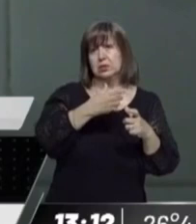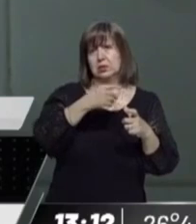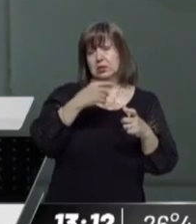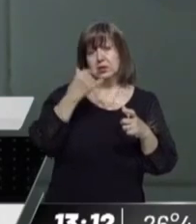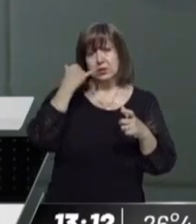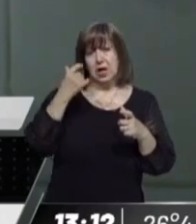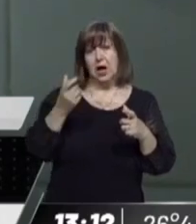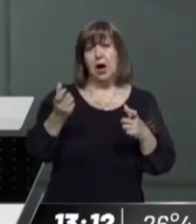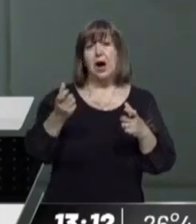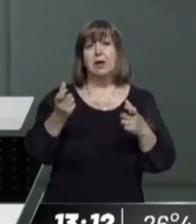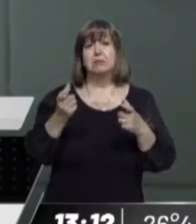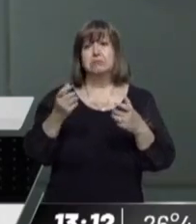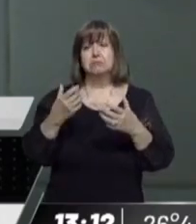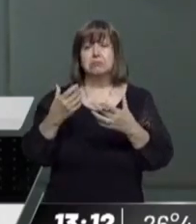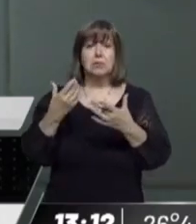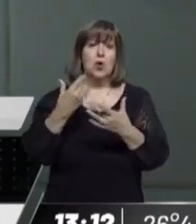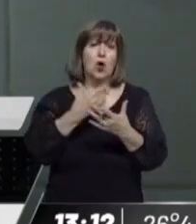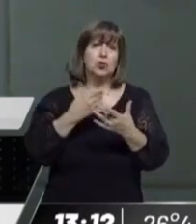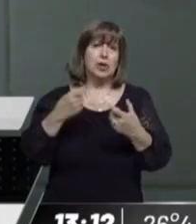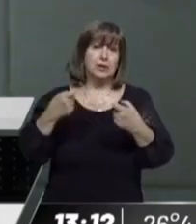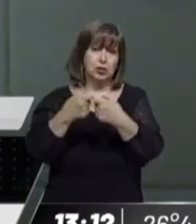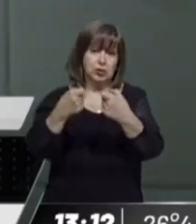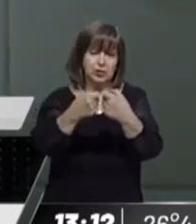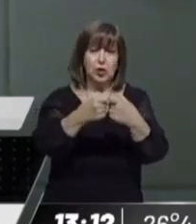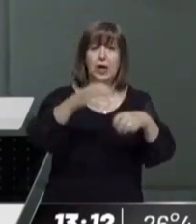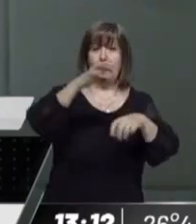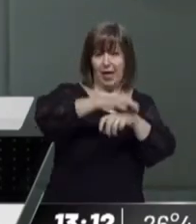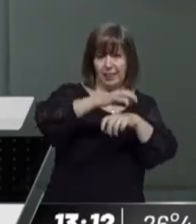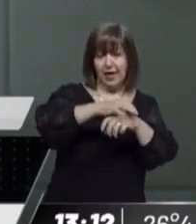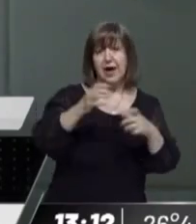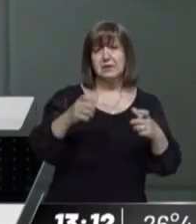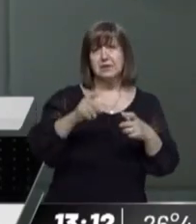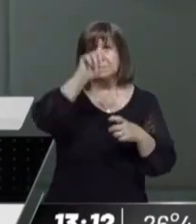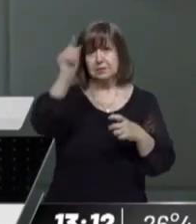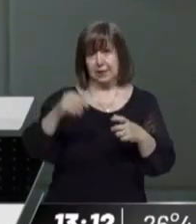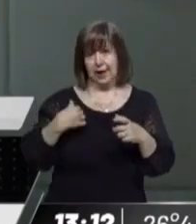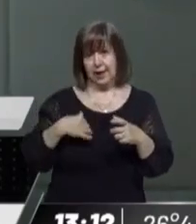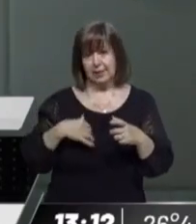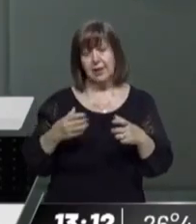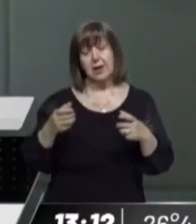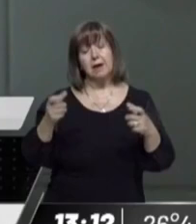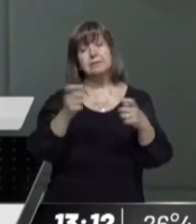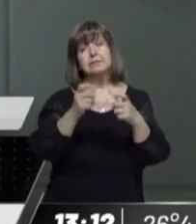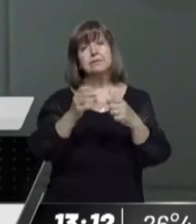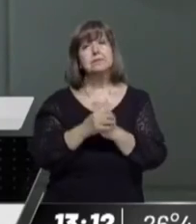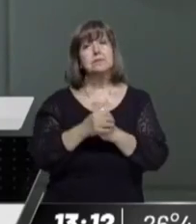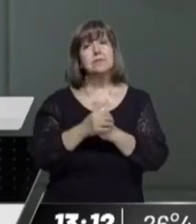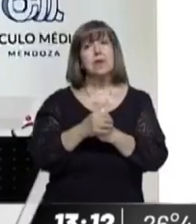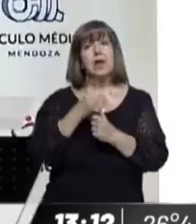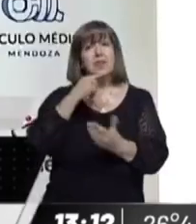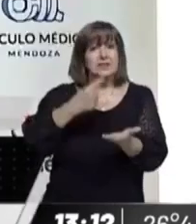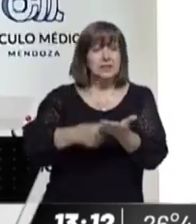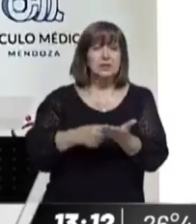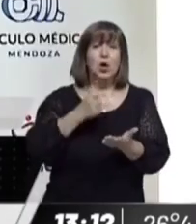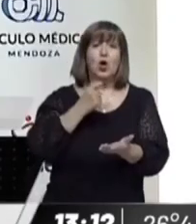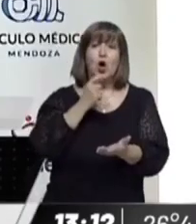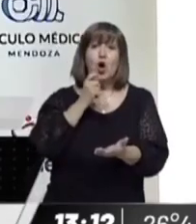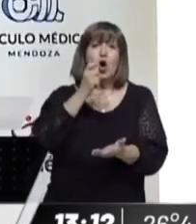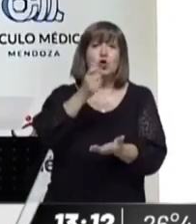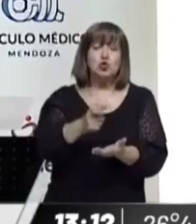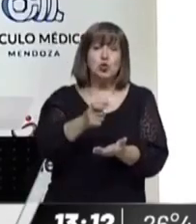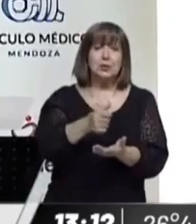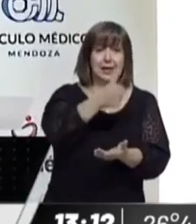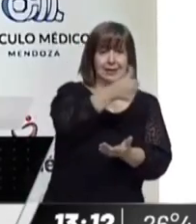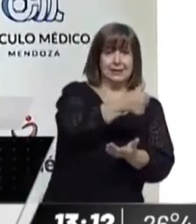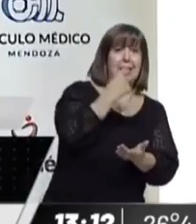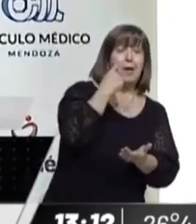confederación médica de la República argentina se decidió que la consulta estuviera en 6000